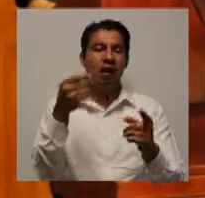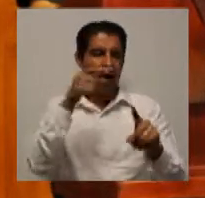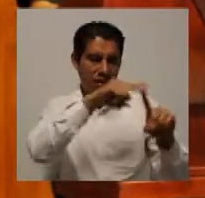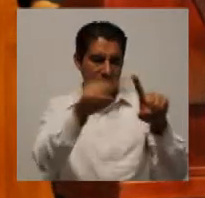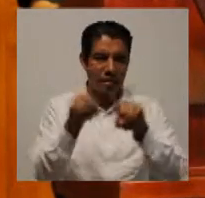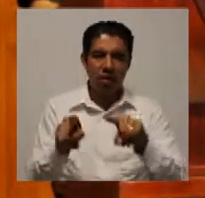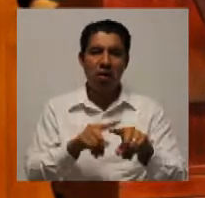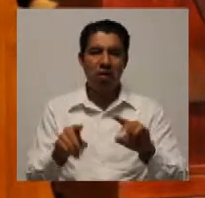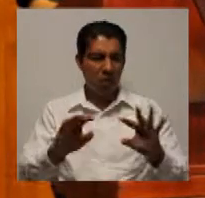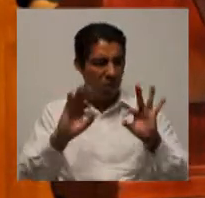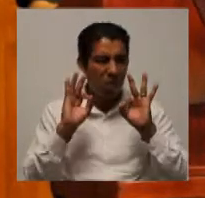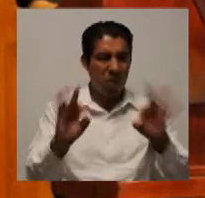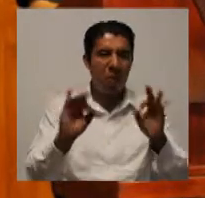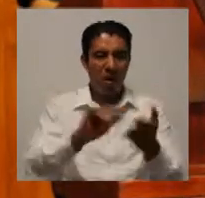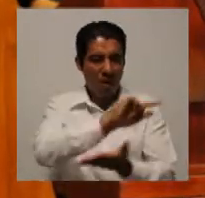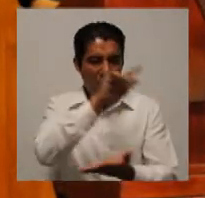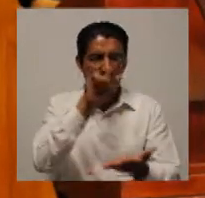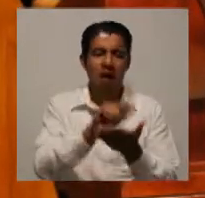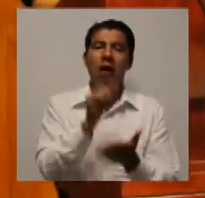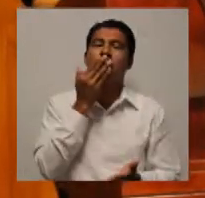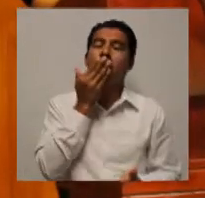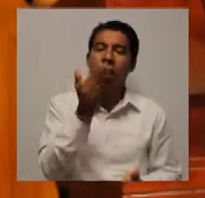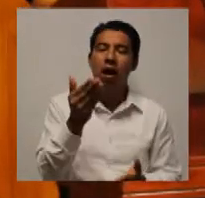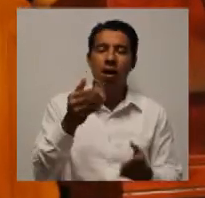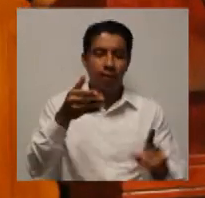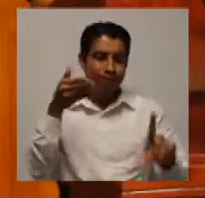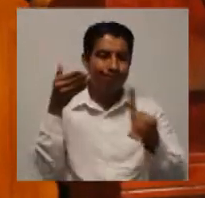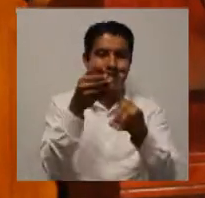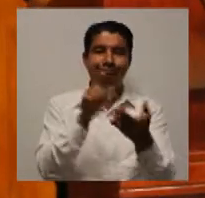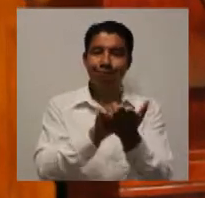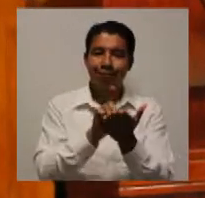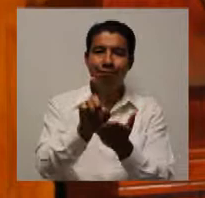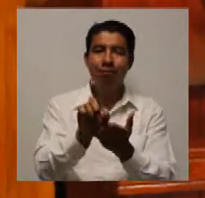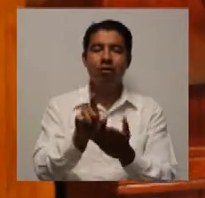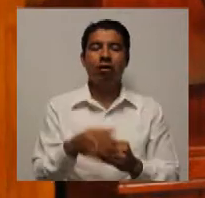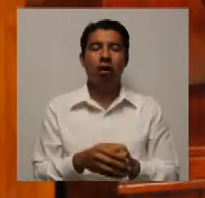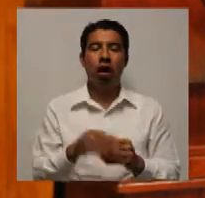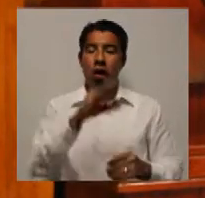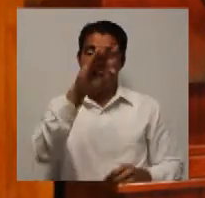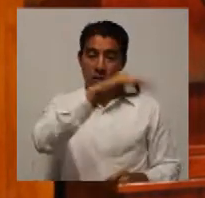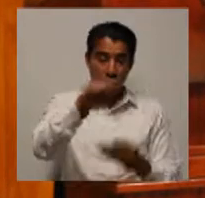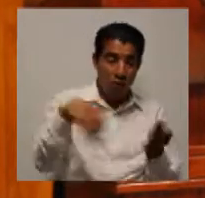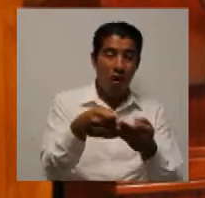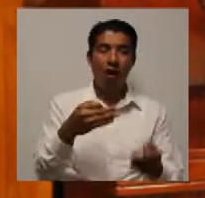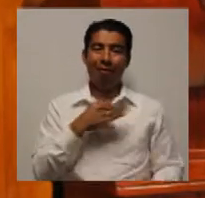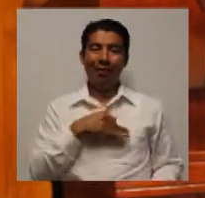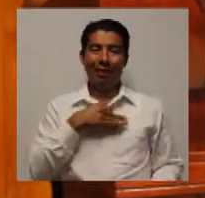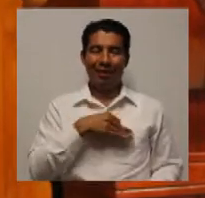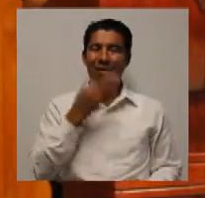vigente dirigido a un estado de derecho pleno y armonioso. Enhorabuena y